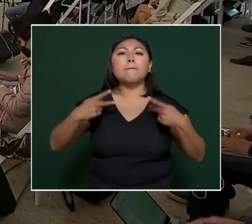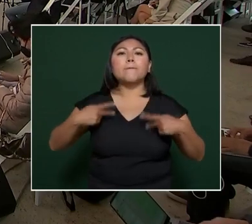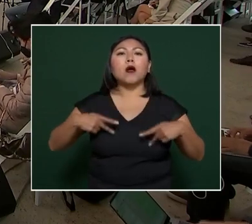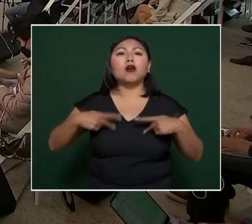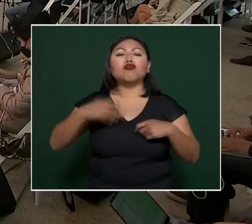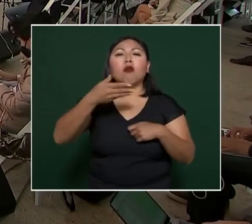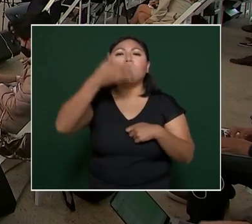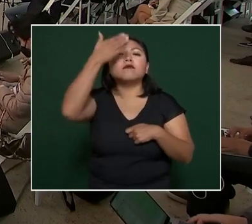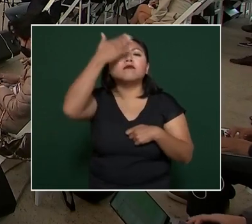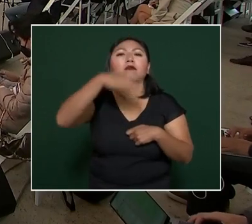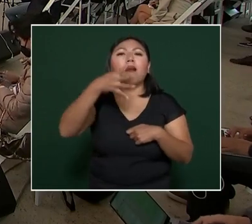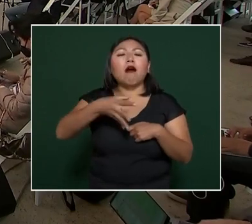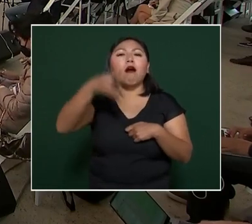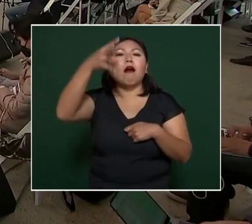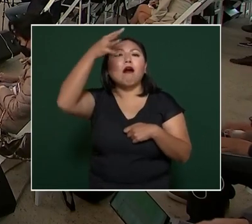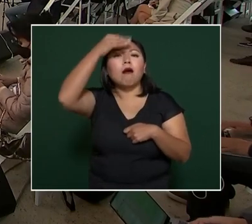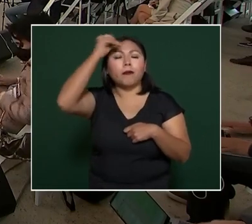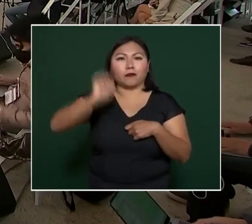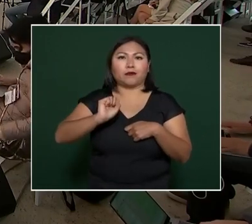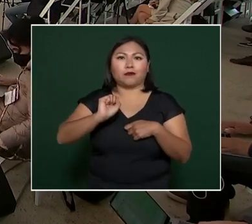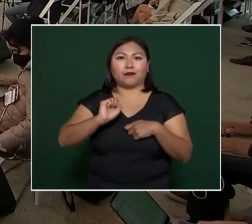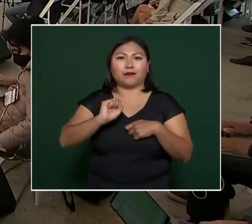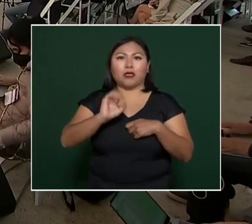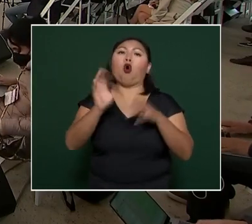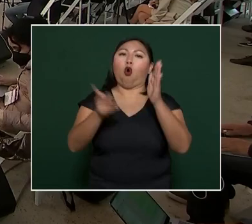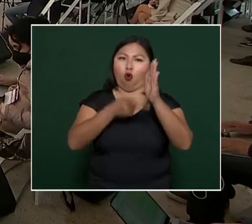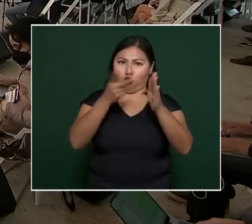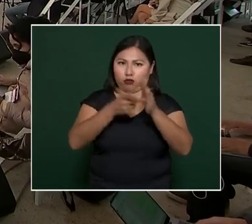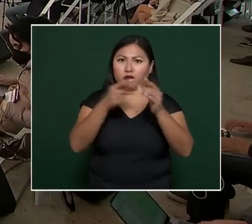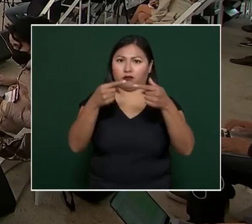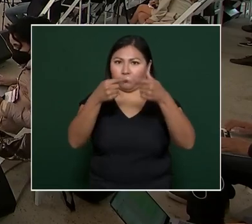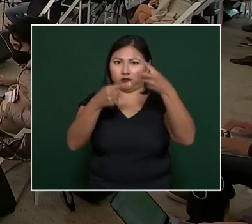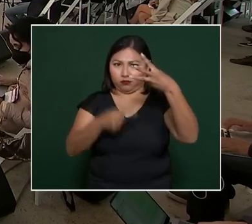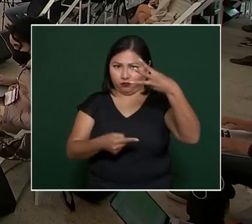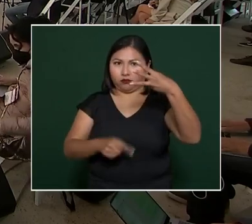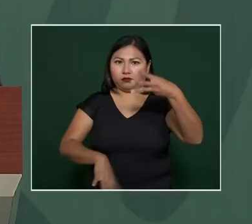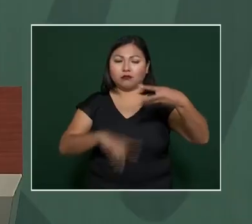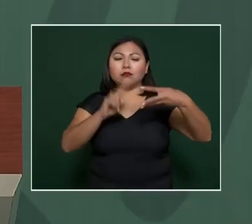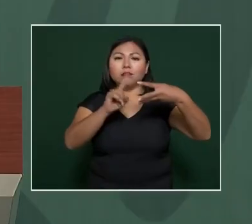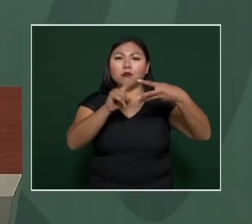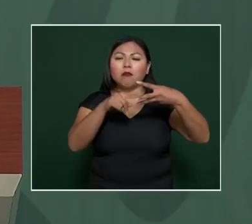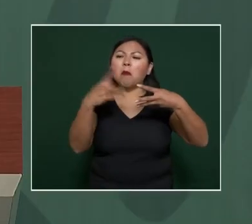programa candidato o candidata y